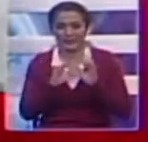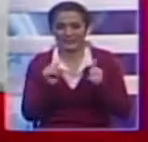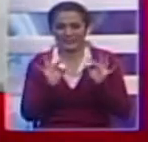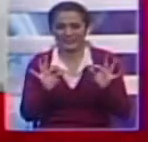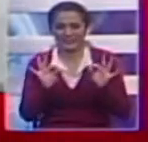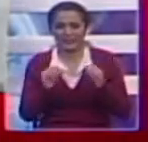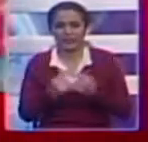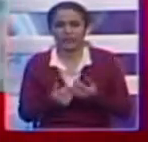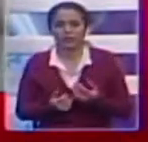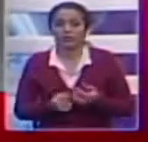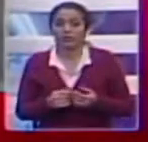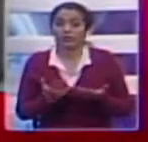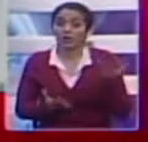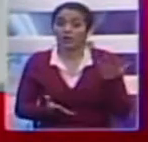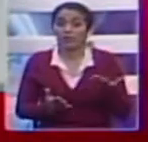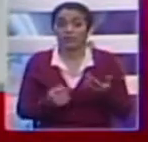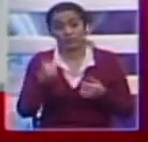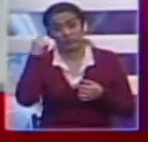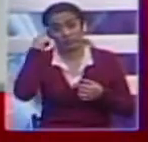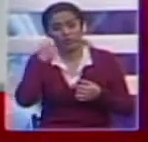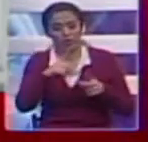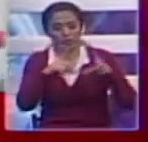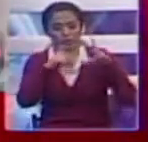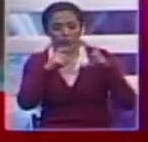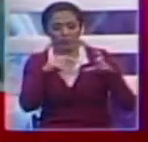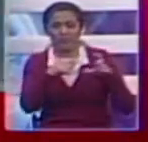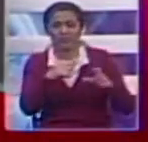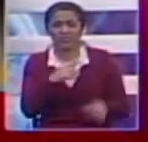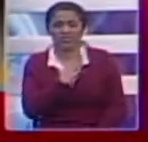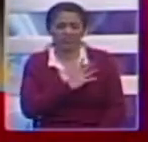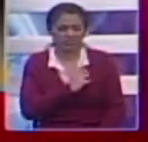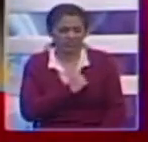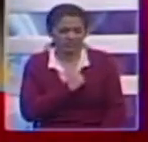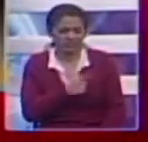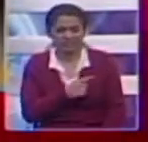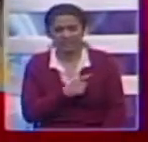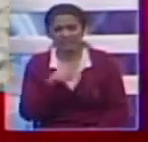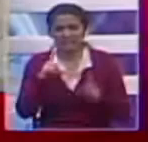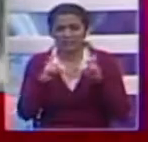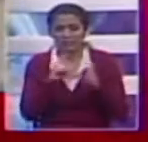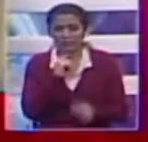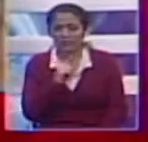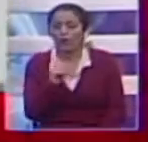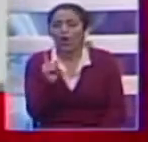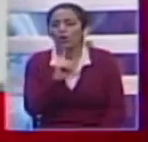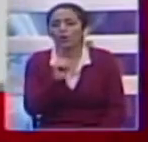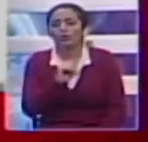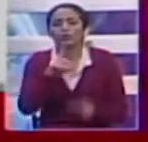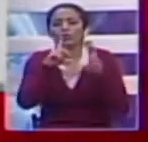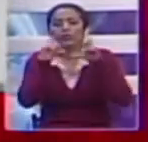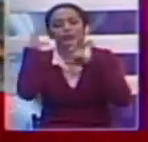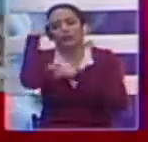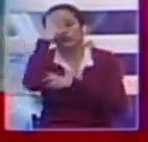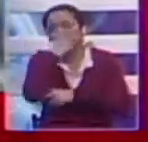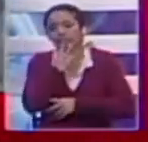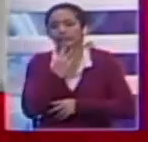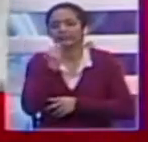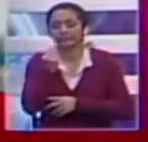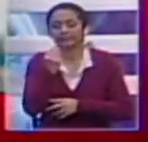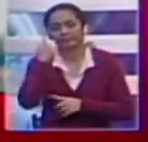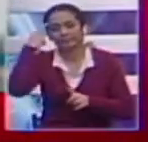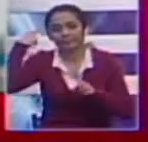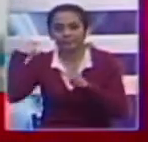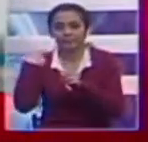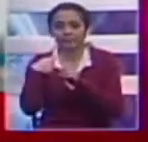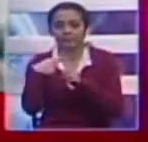nos vaya a dar una, no tristeza, sino más tristeza, bien, claro, sino más bien nos motiven a colaborar. Exactamente, y ver pues que somos